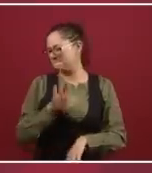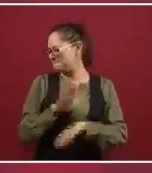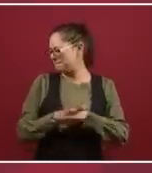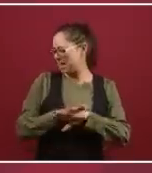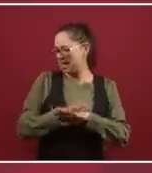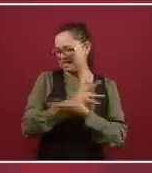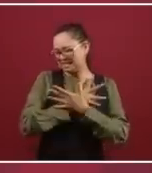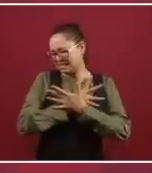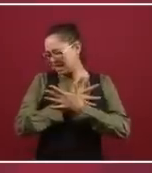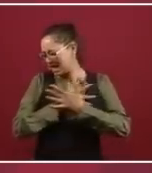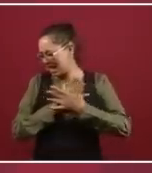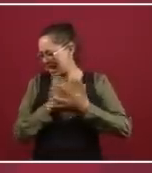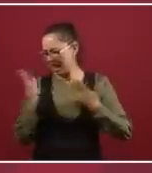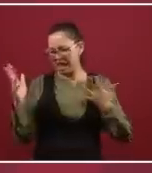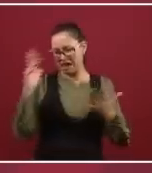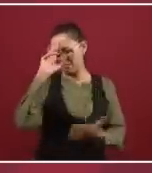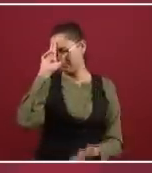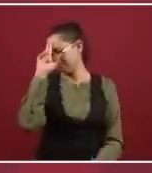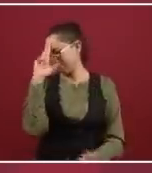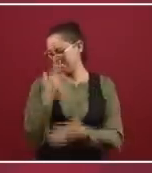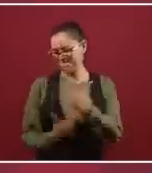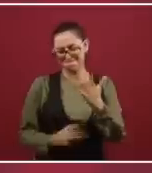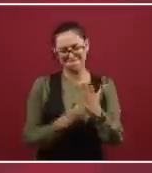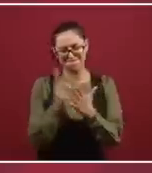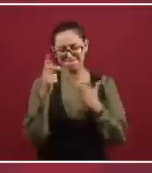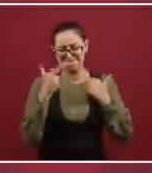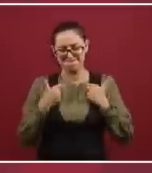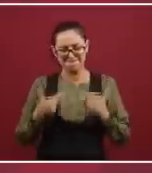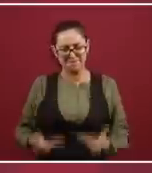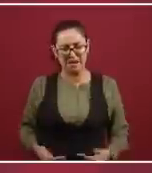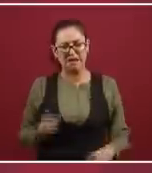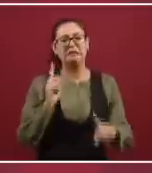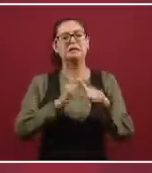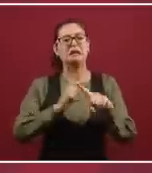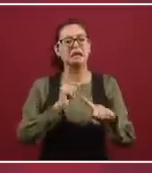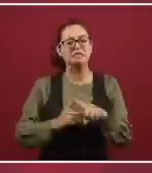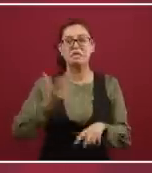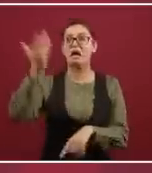de los derechos humanos por excelencia? El Estado.